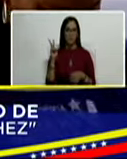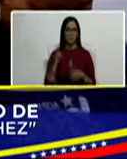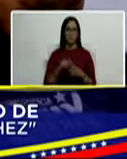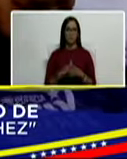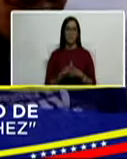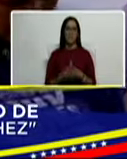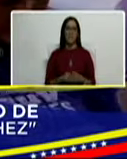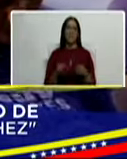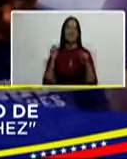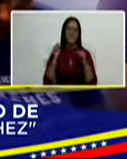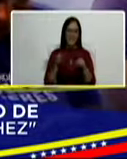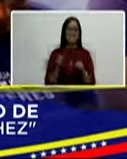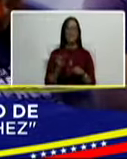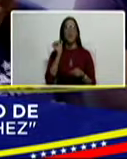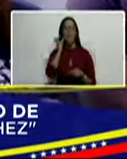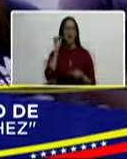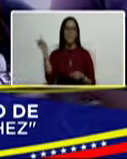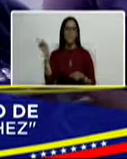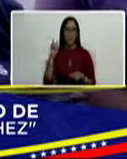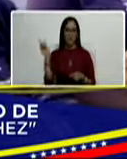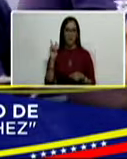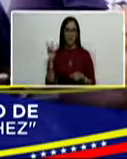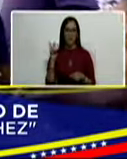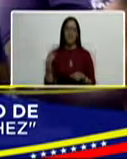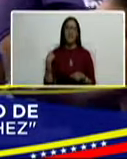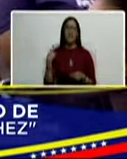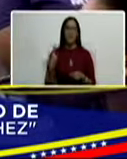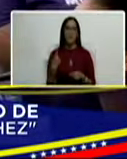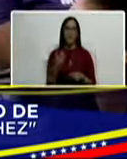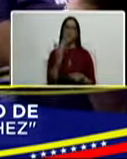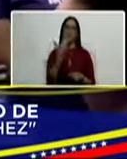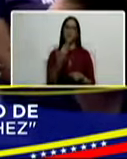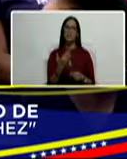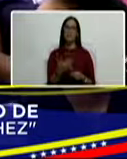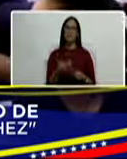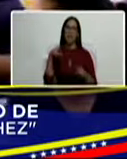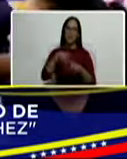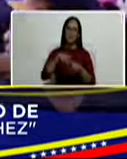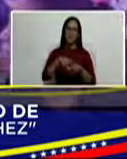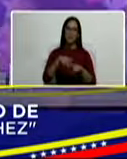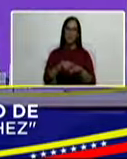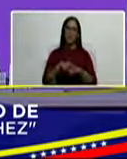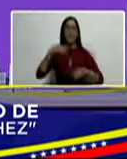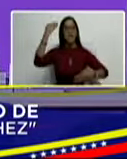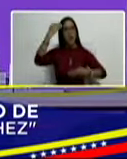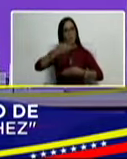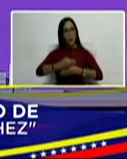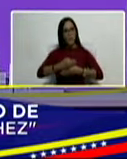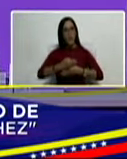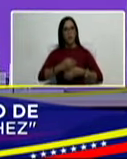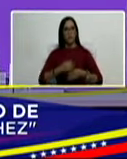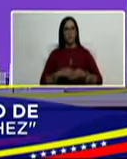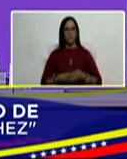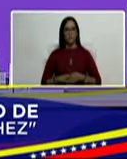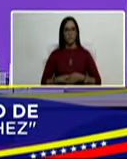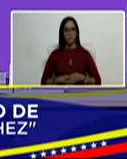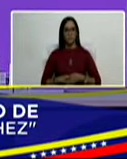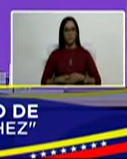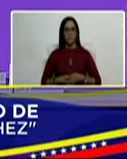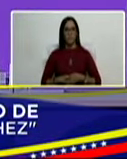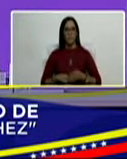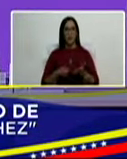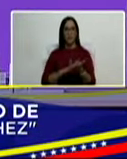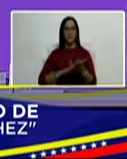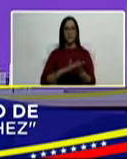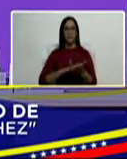y es la mujer venezolana la primera que enfrentó las sanciones, el bloqueo, para